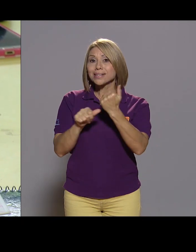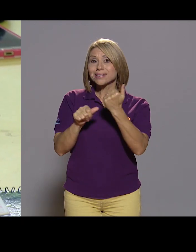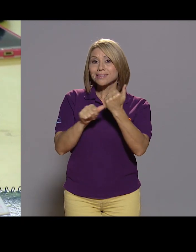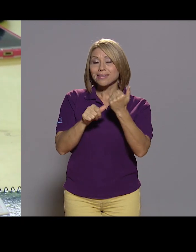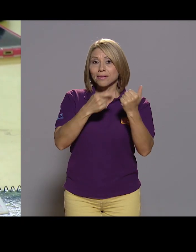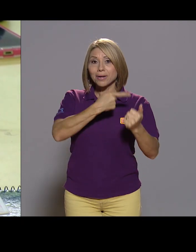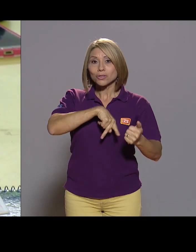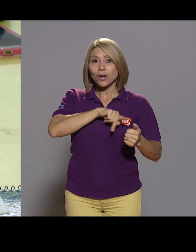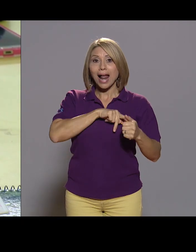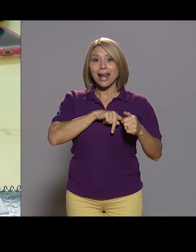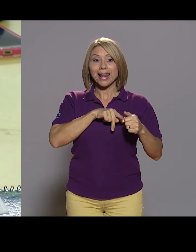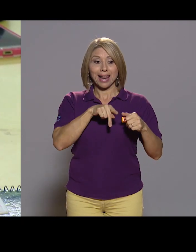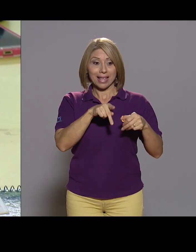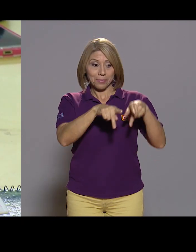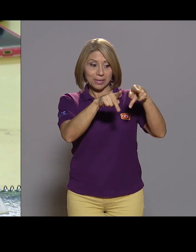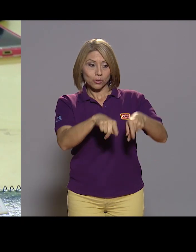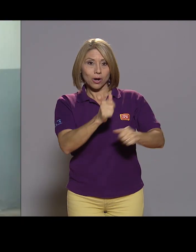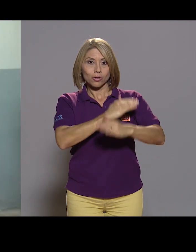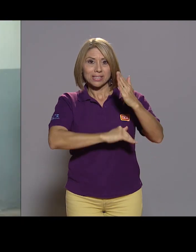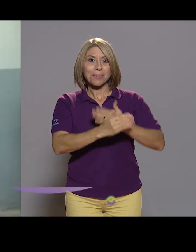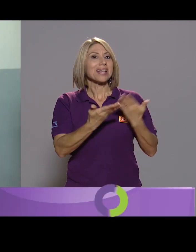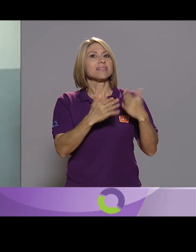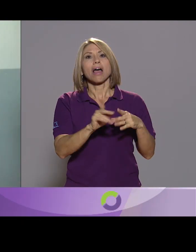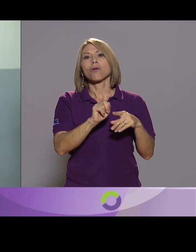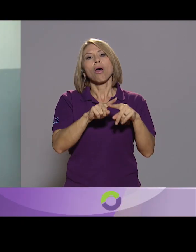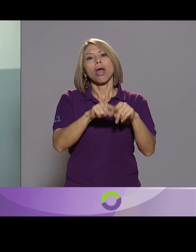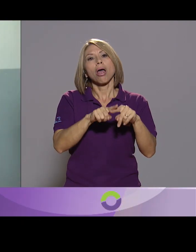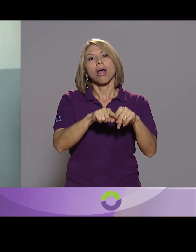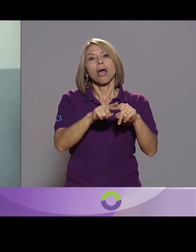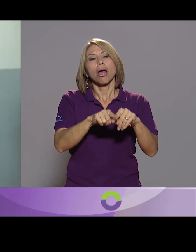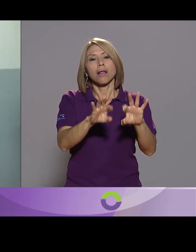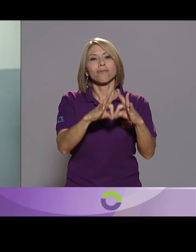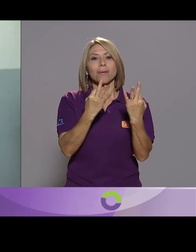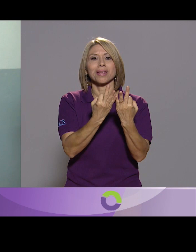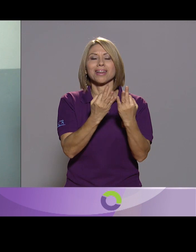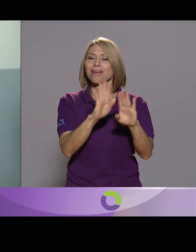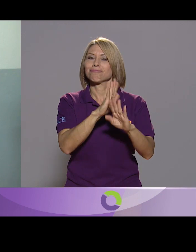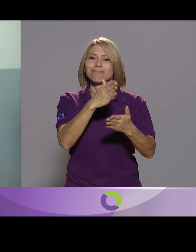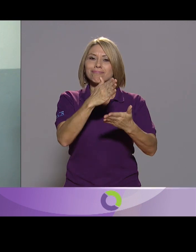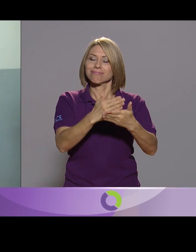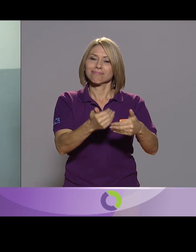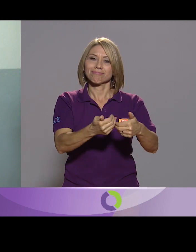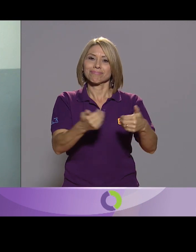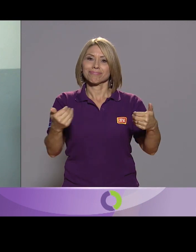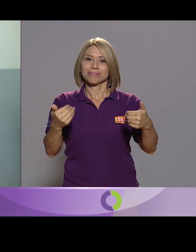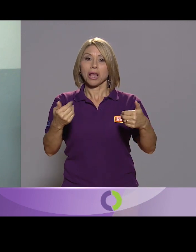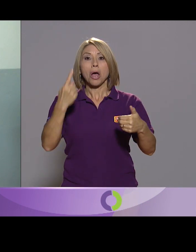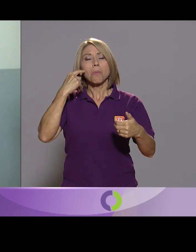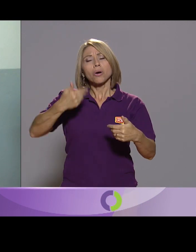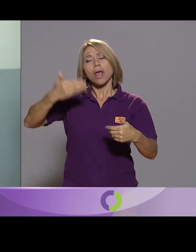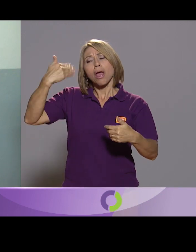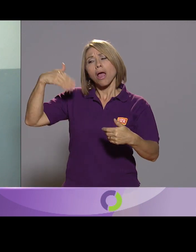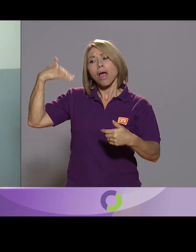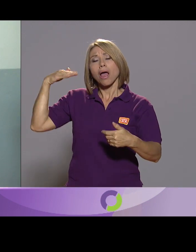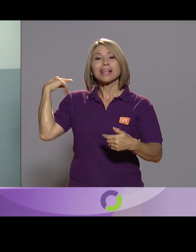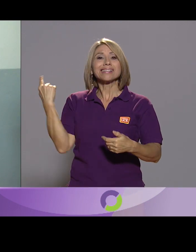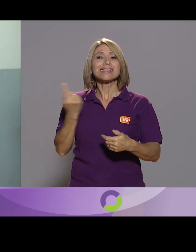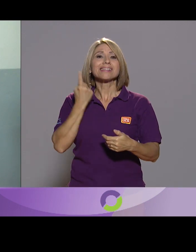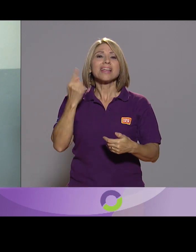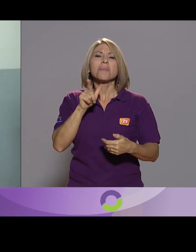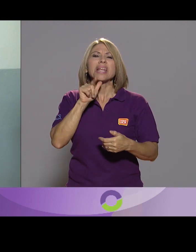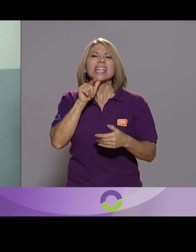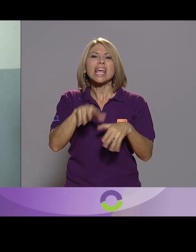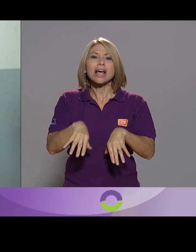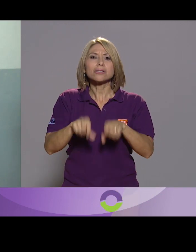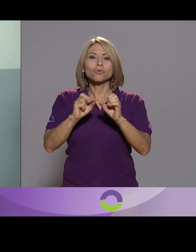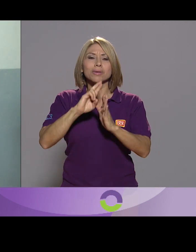de depender de la familia, ¿verdad? Porque históricamente quien ha asumido ese rol es la